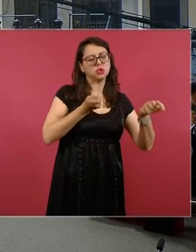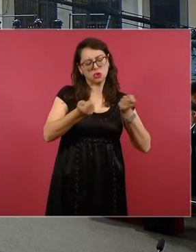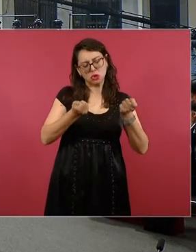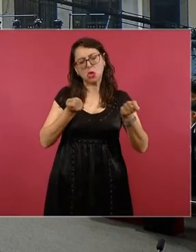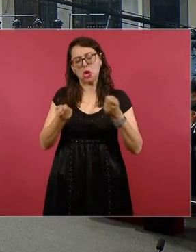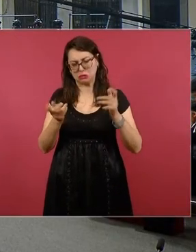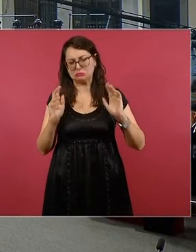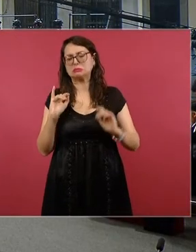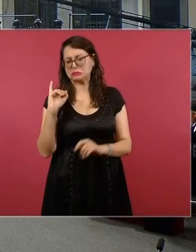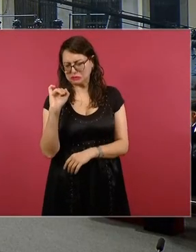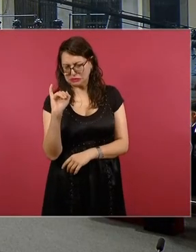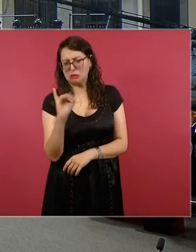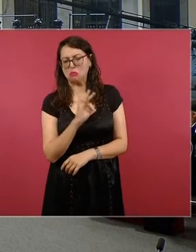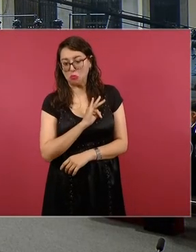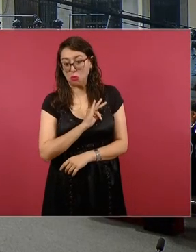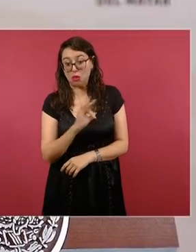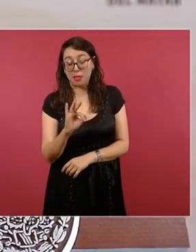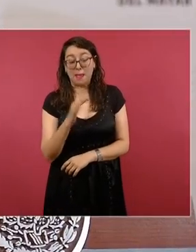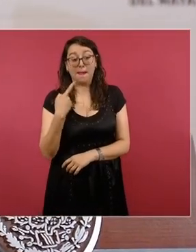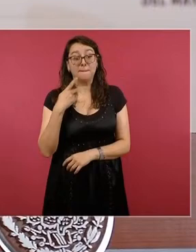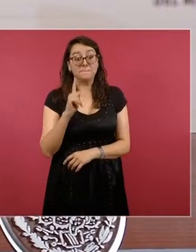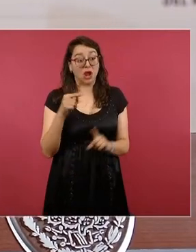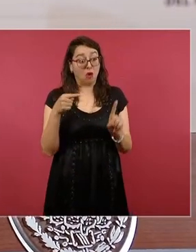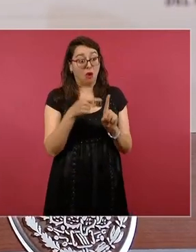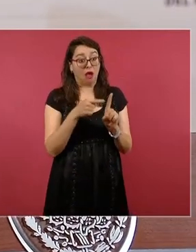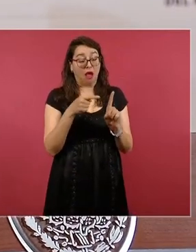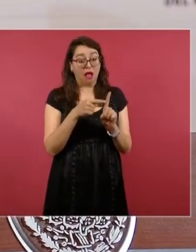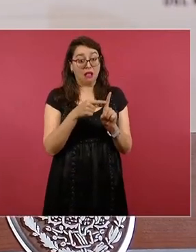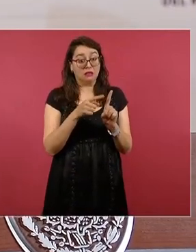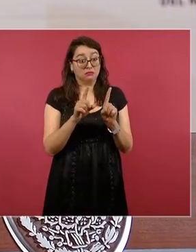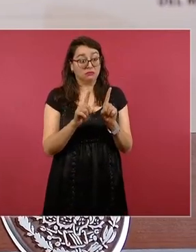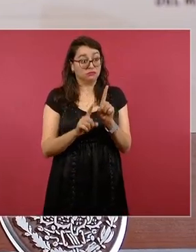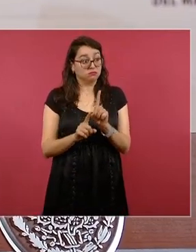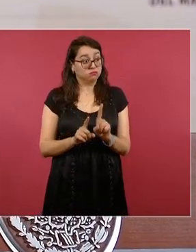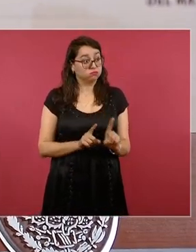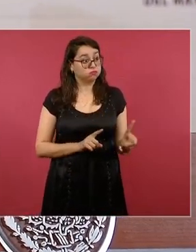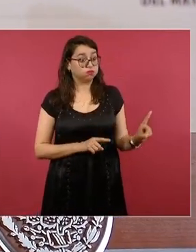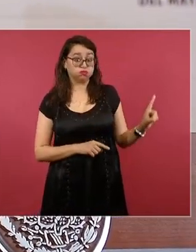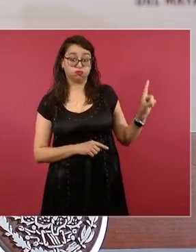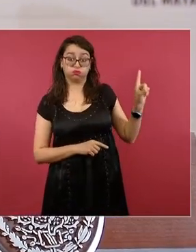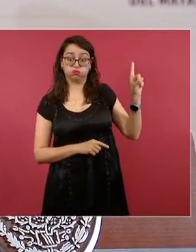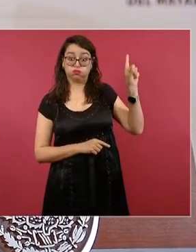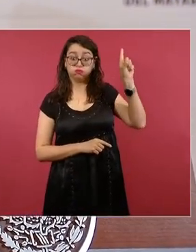imaginé que se iba a convertir en el jefe